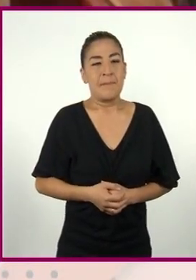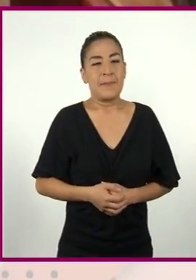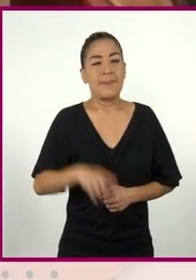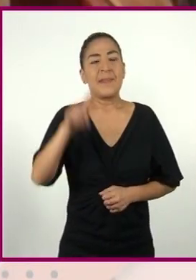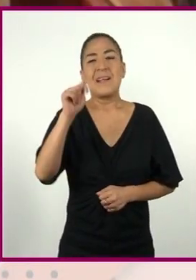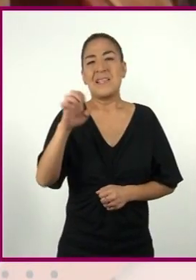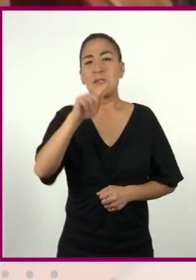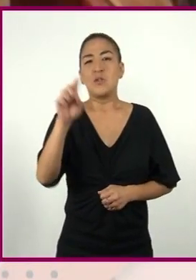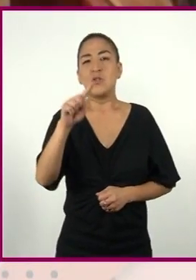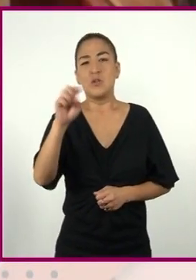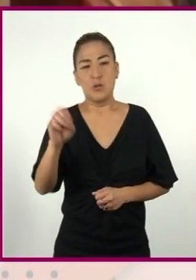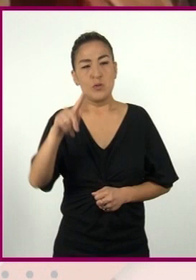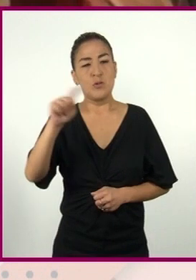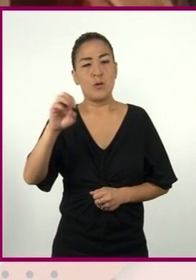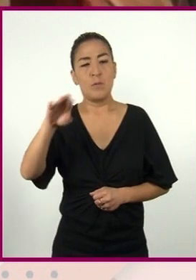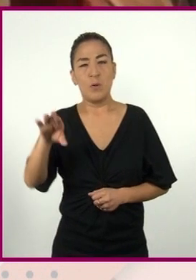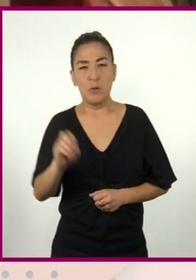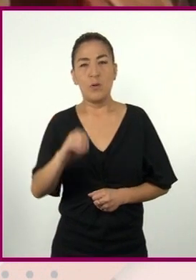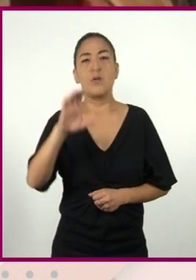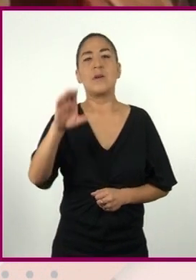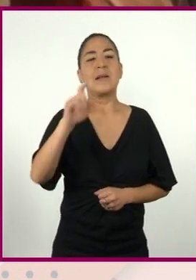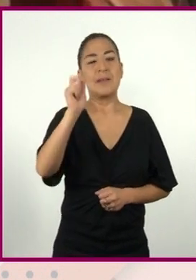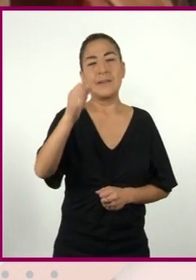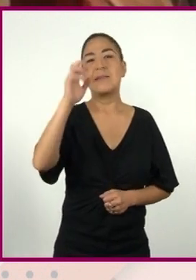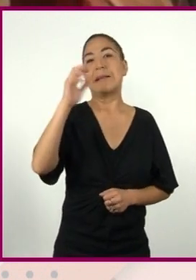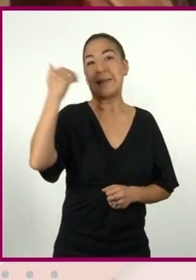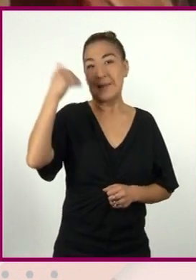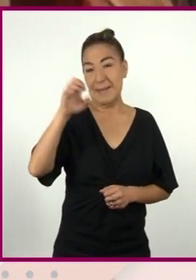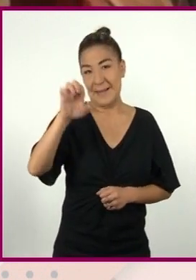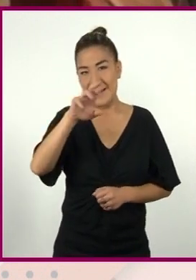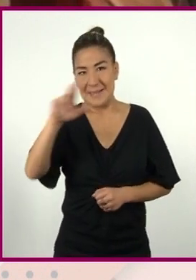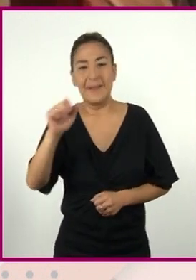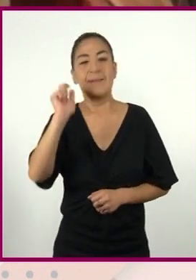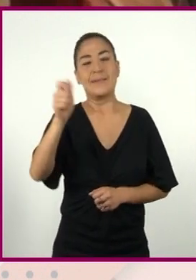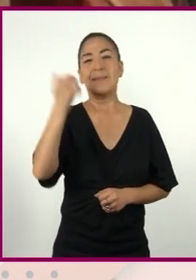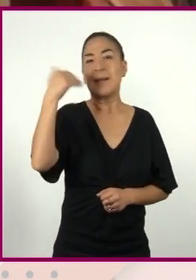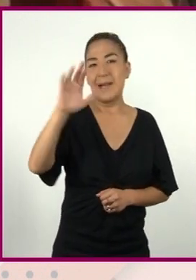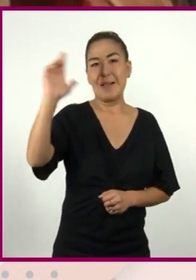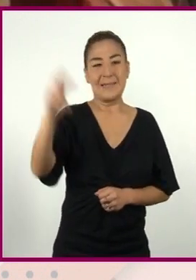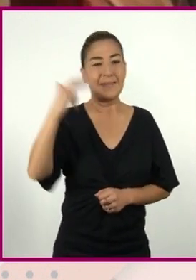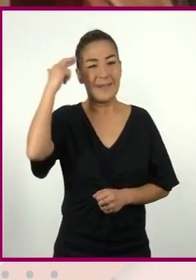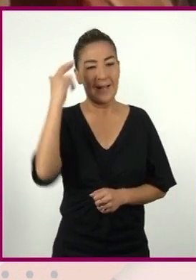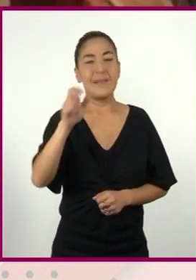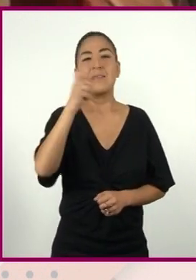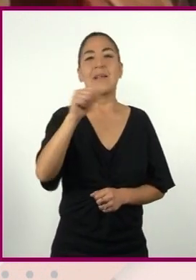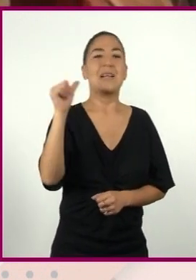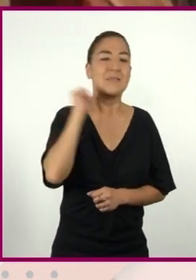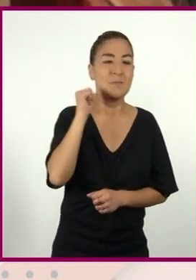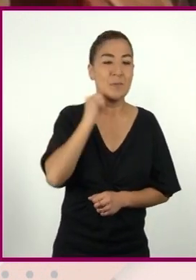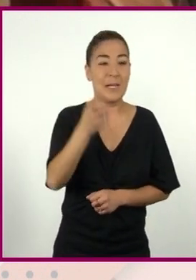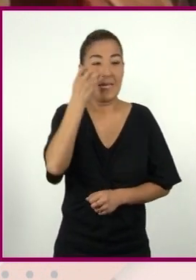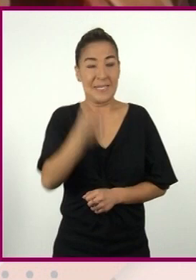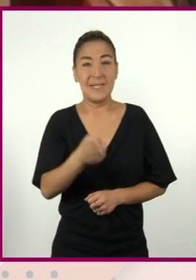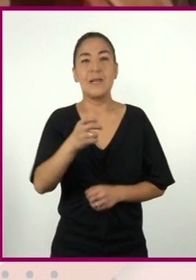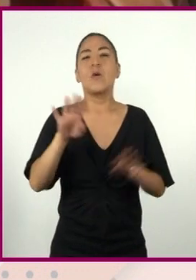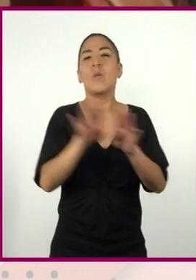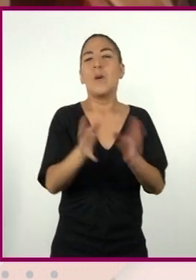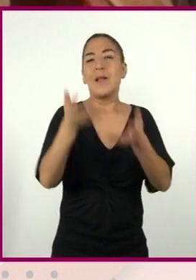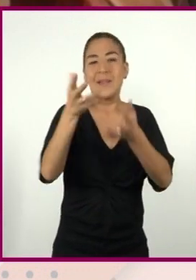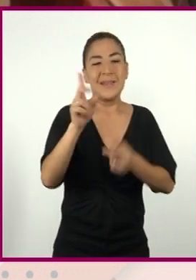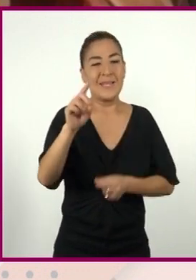Tezosomoc era rey de Azcapotzalco y deseaba expandir su reino. Por ese motivo, asesinó al padre